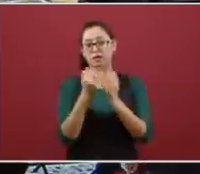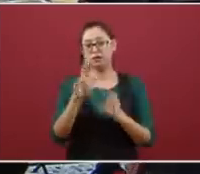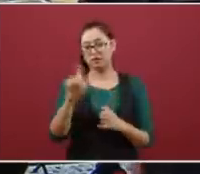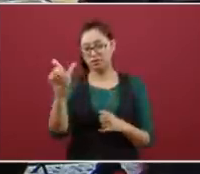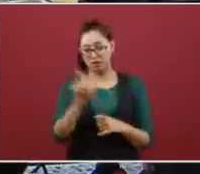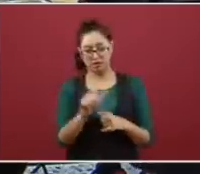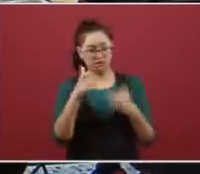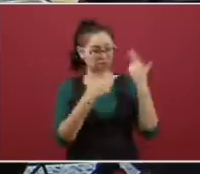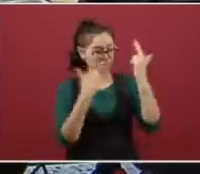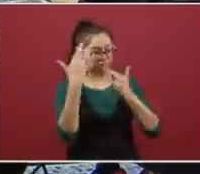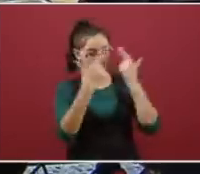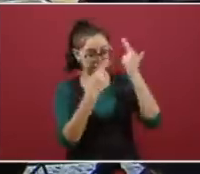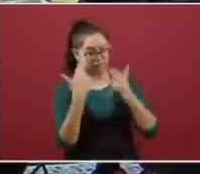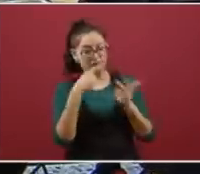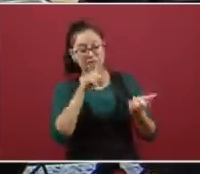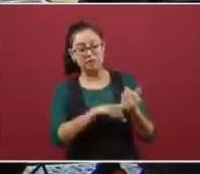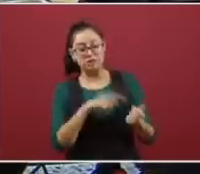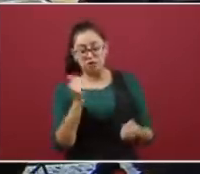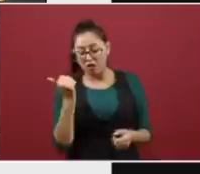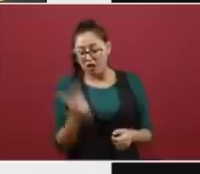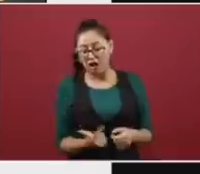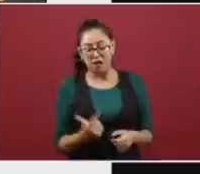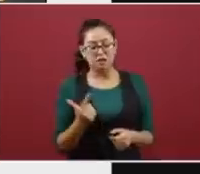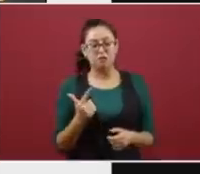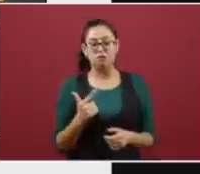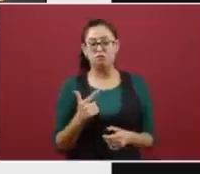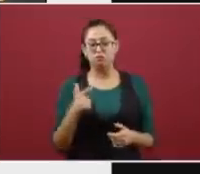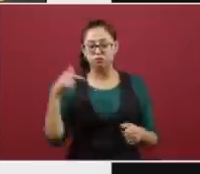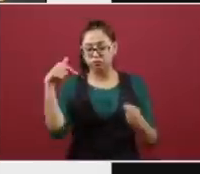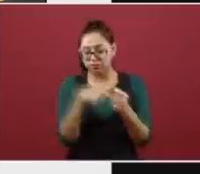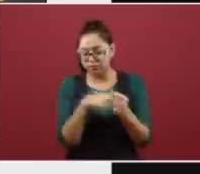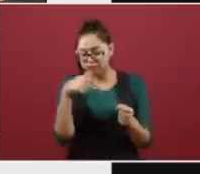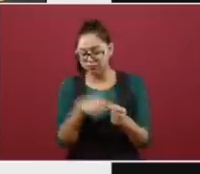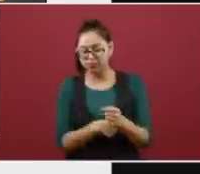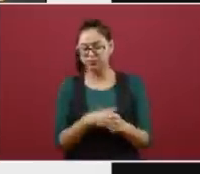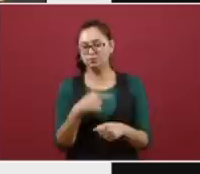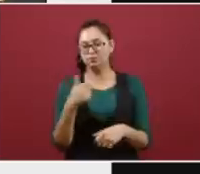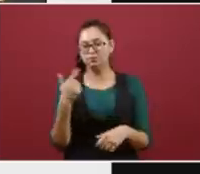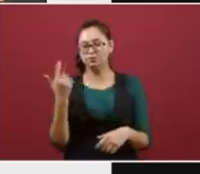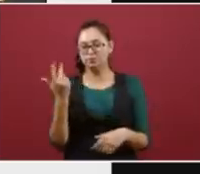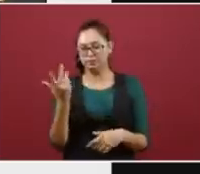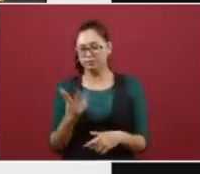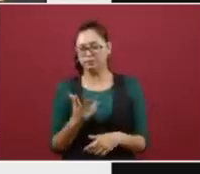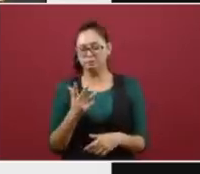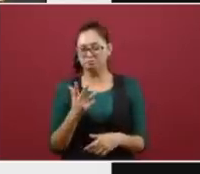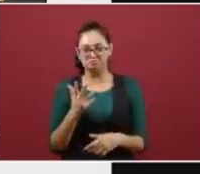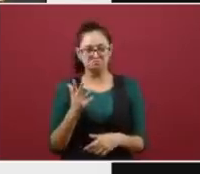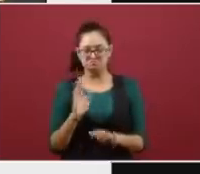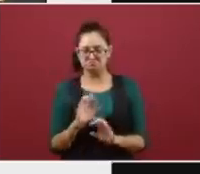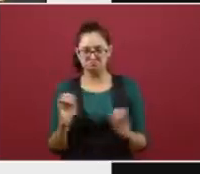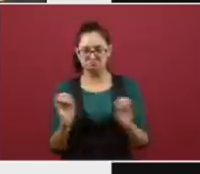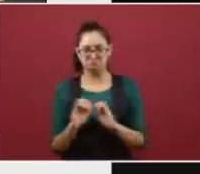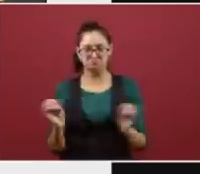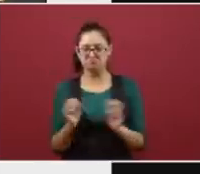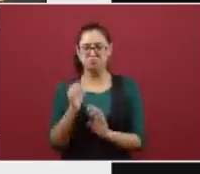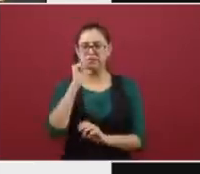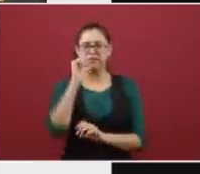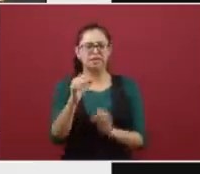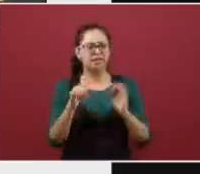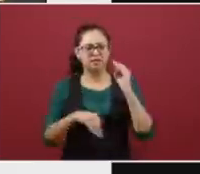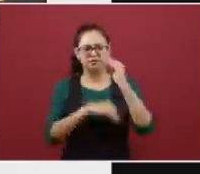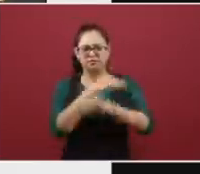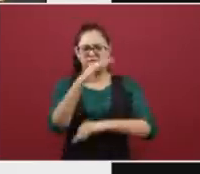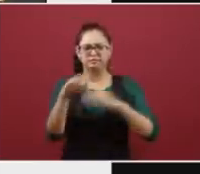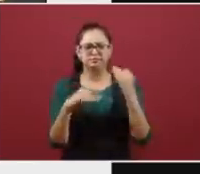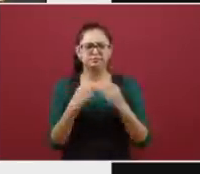parte del autobús llevan algún pues alguna cosa ilícita cosa que no sucedió y todo lo que